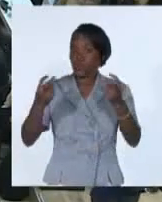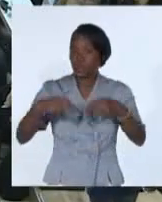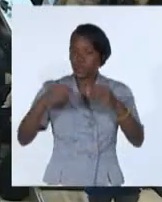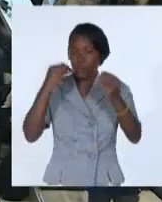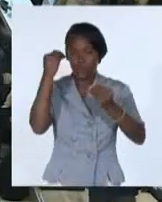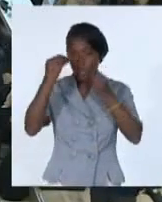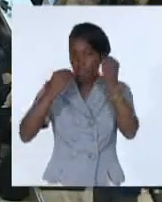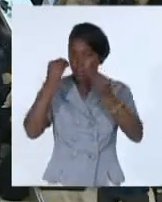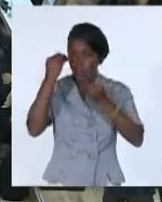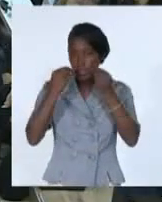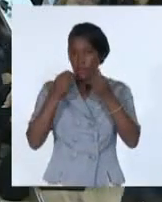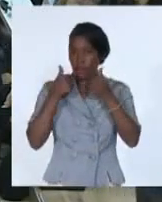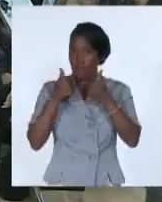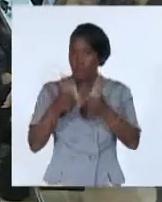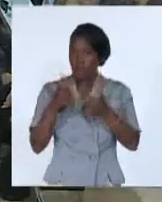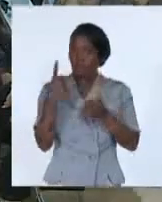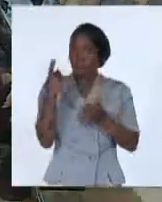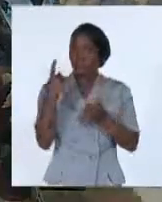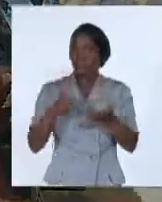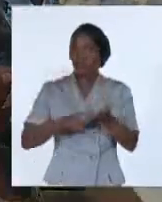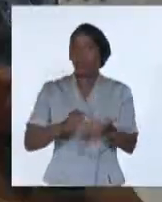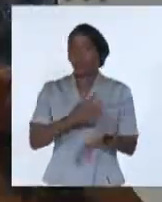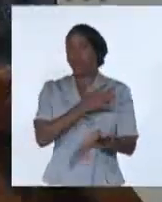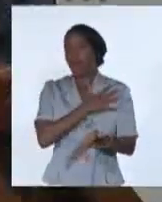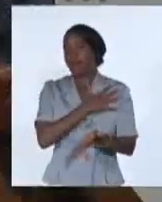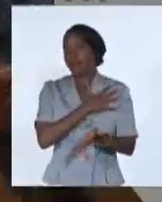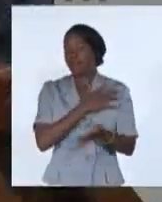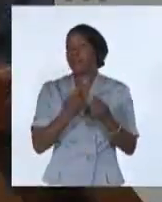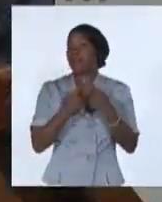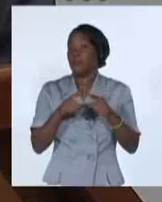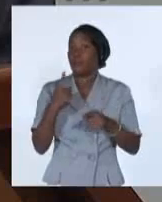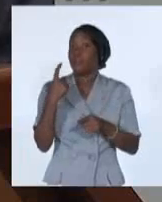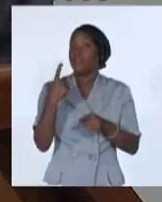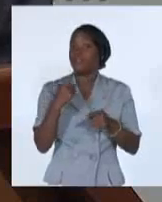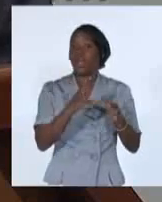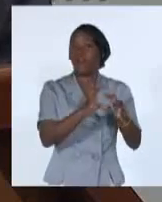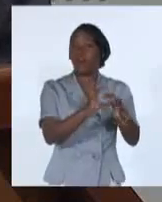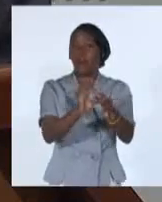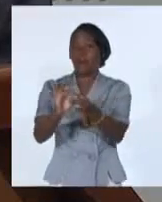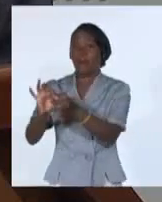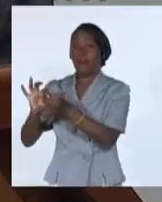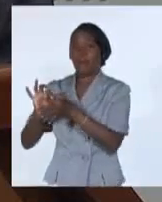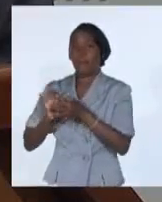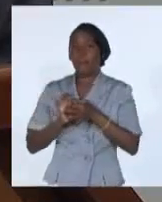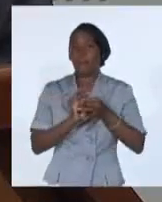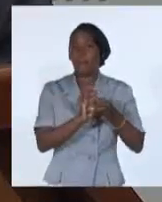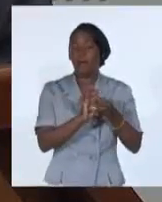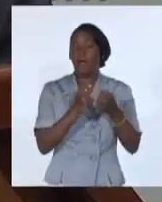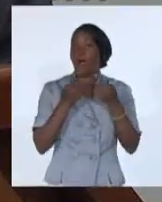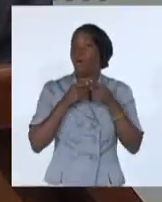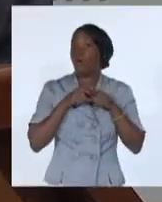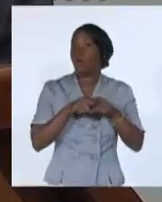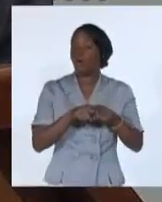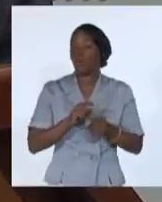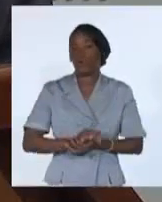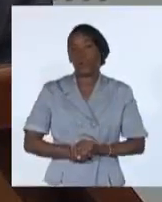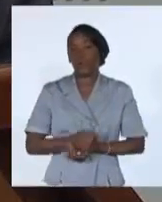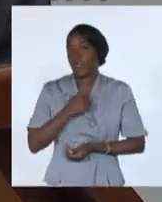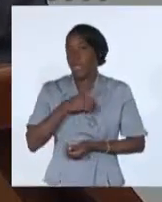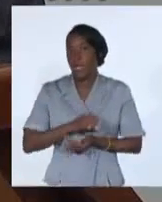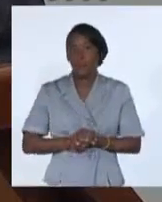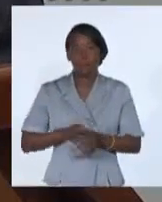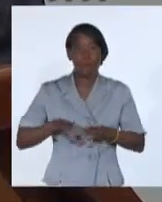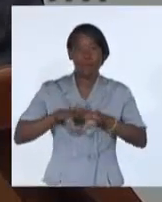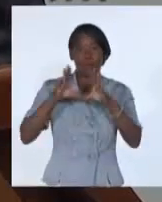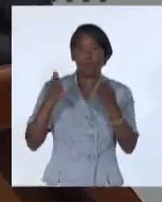instituciones multilaterales eficientes, pero muchas instituciones actuales, particularmente el Consejo de Seguridad de las Naciones Unidas y el sistema